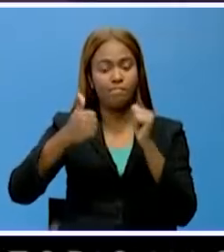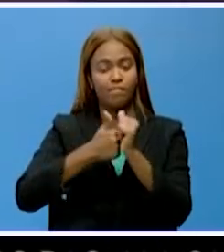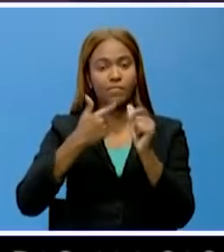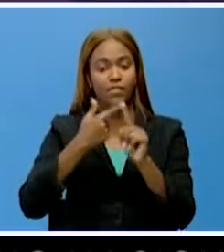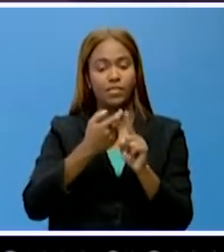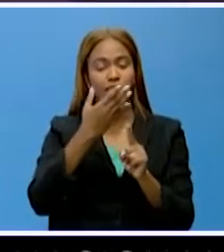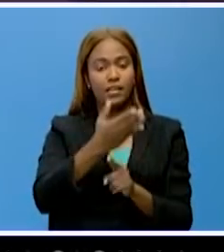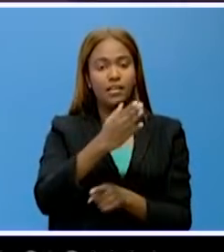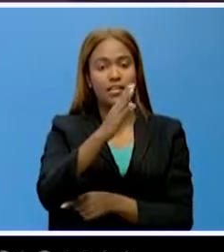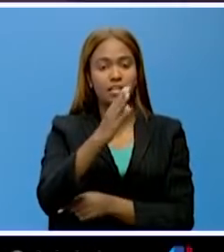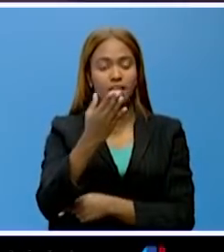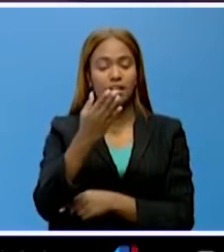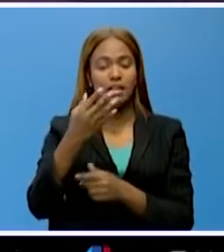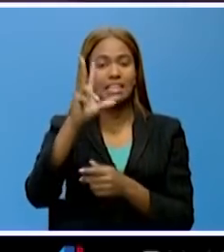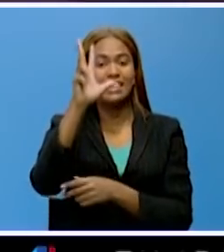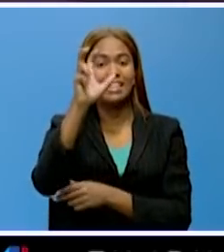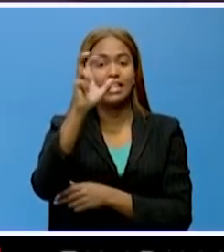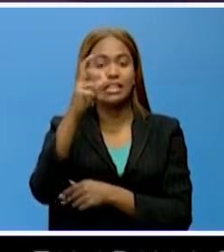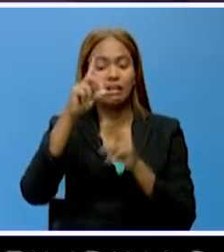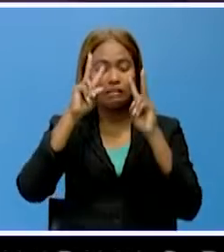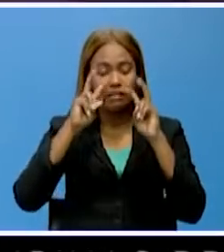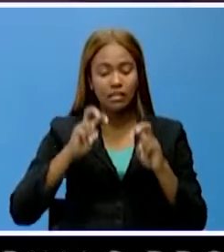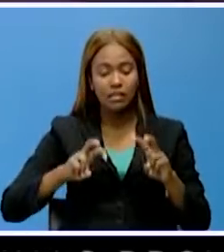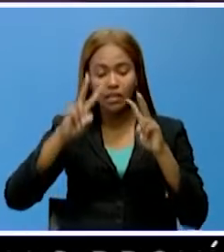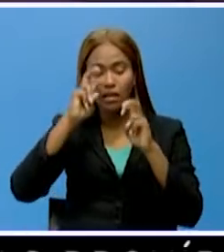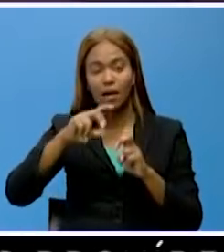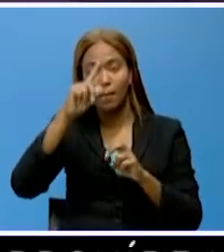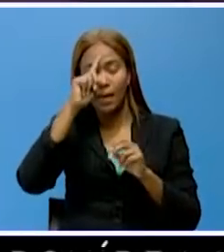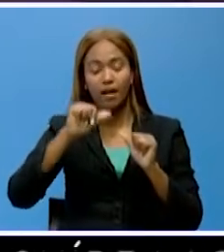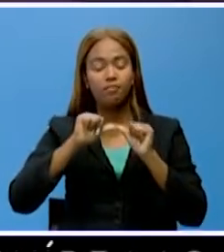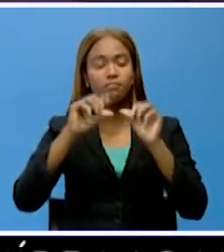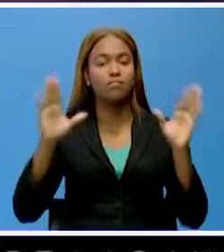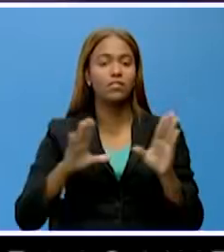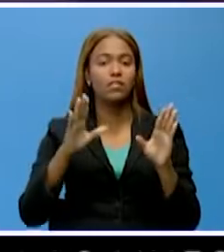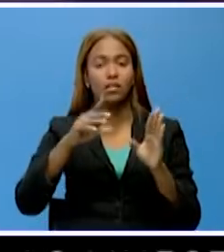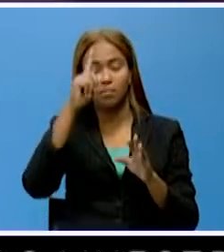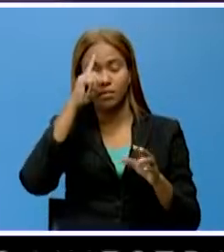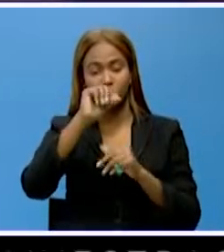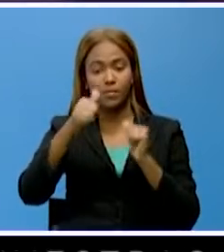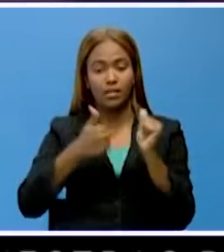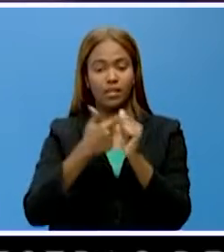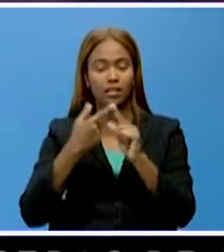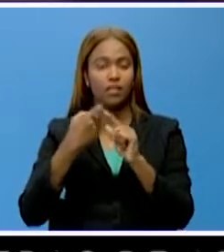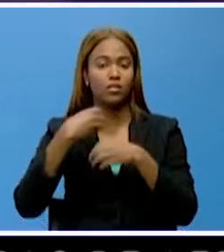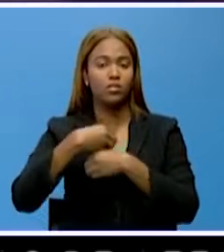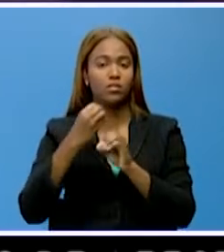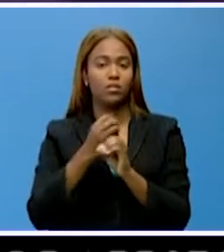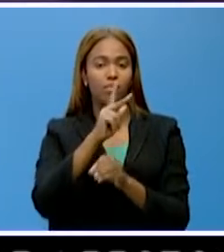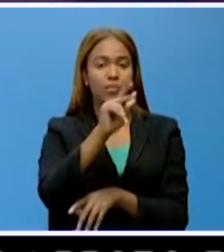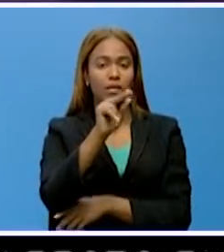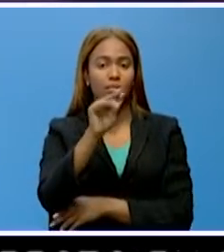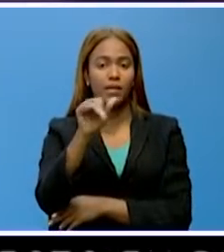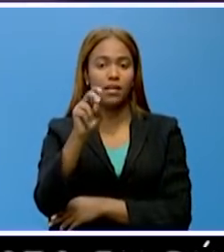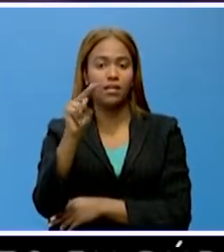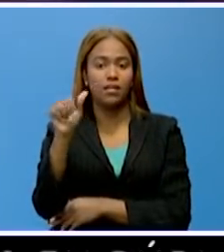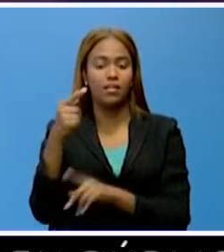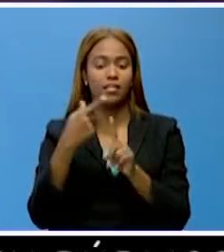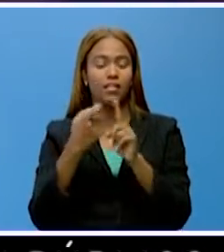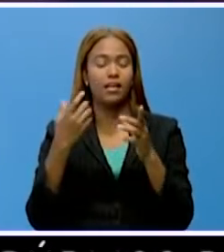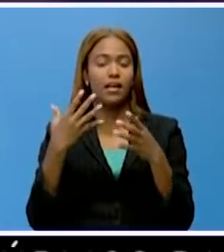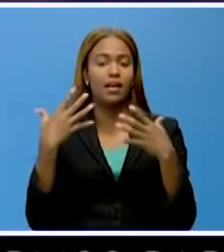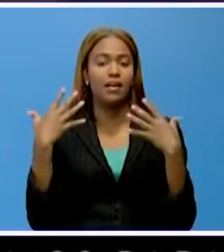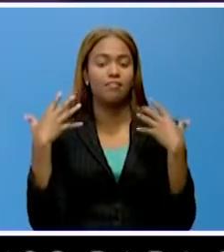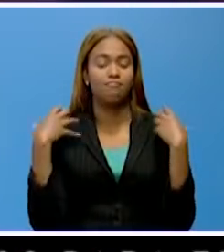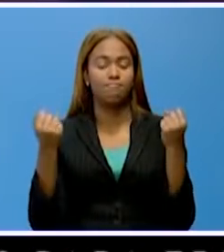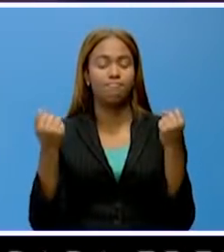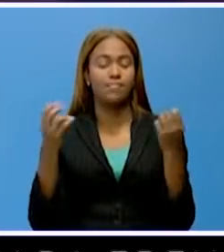CDC 30 muestras para ser secuenciadas y por parte de la Organización Panamericana de la Salud 60